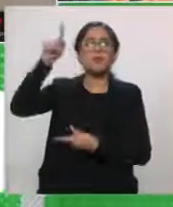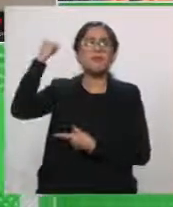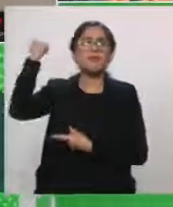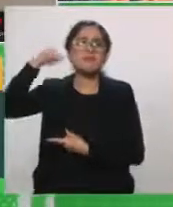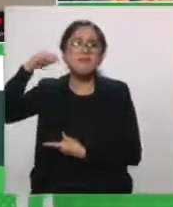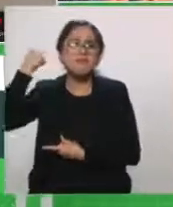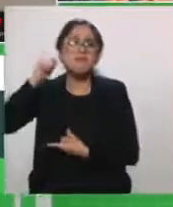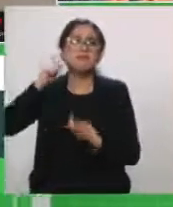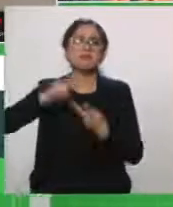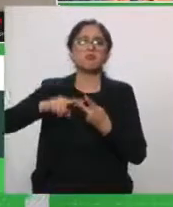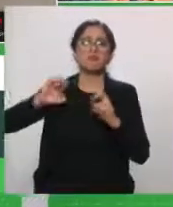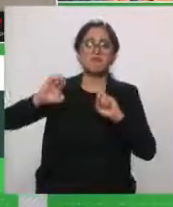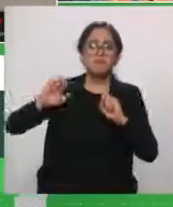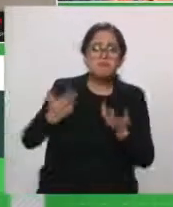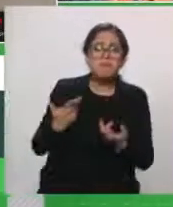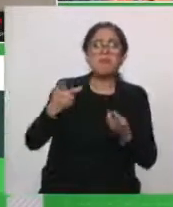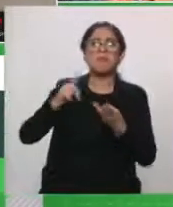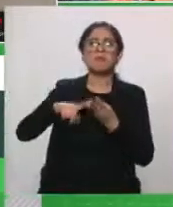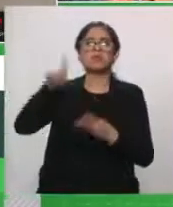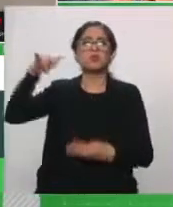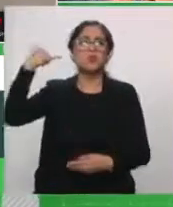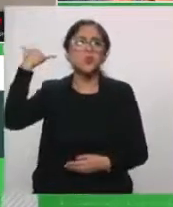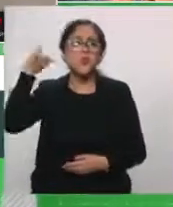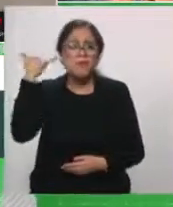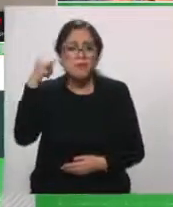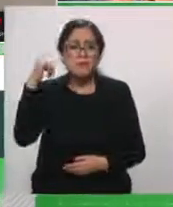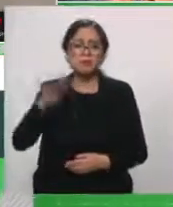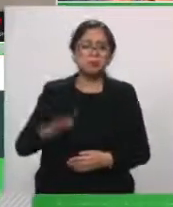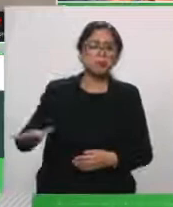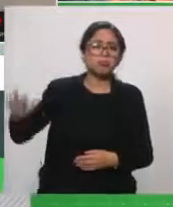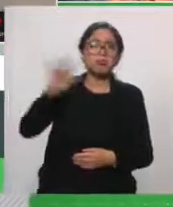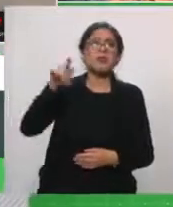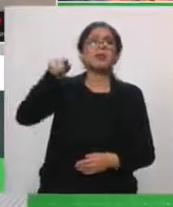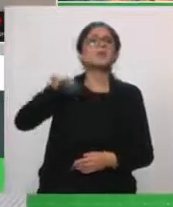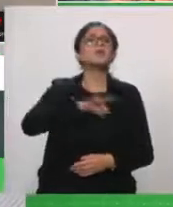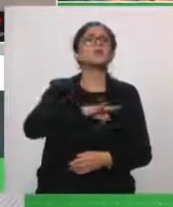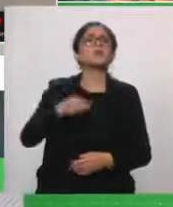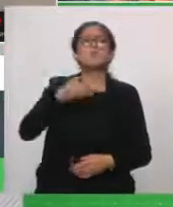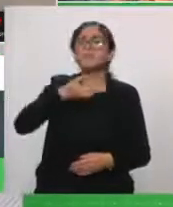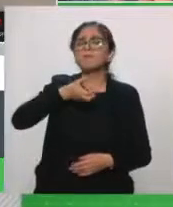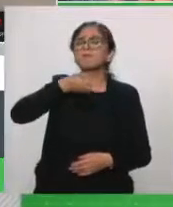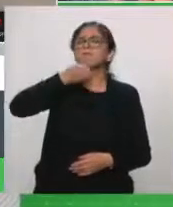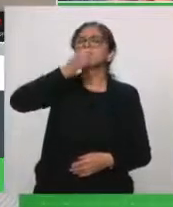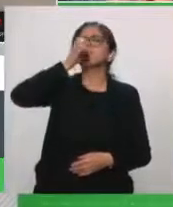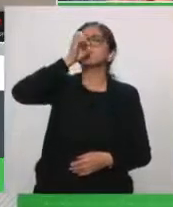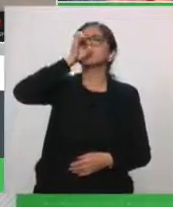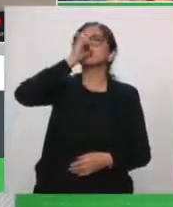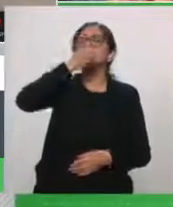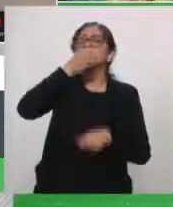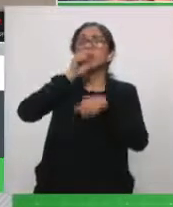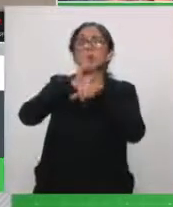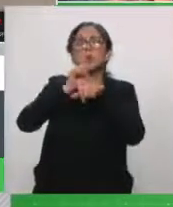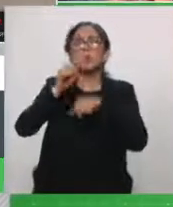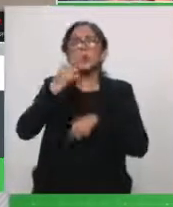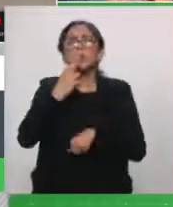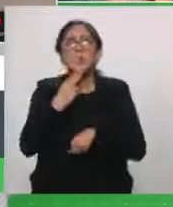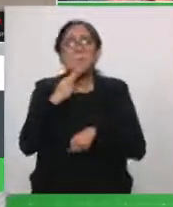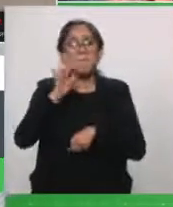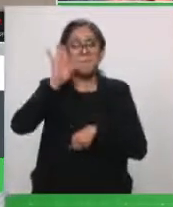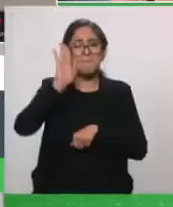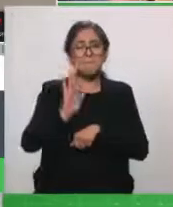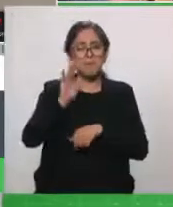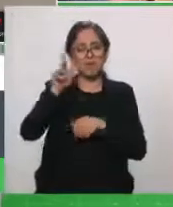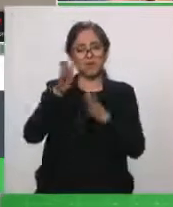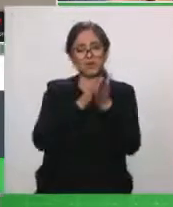de Chiapas, en la zona de Yucatán, y que se puede tomar a veces ligeramente dulce con algún tipo de chocolate,